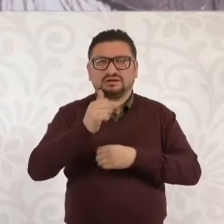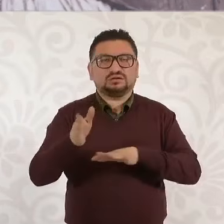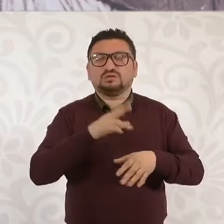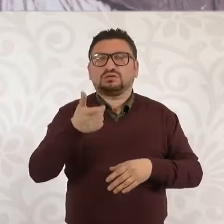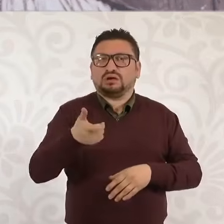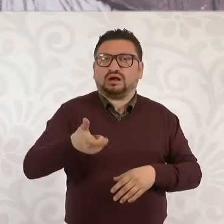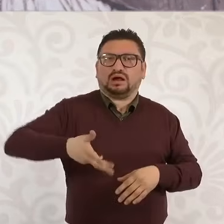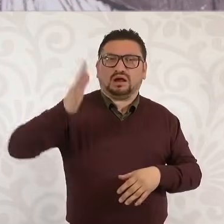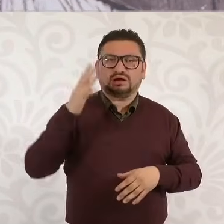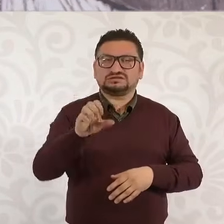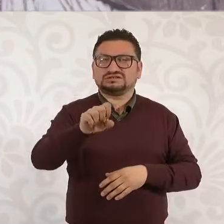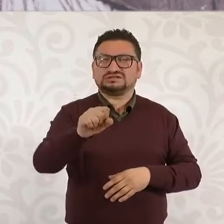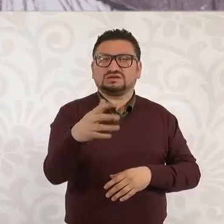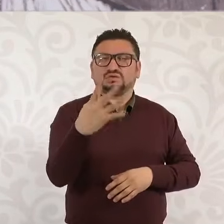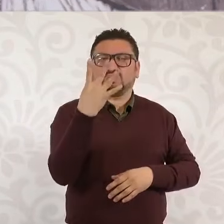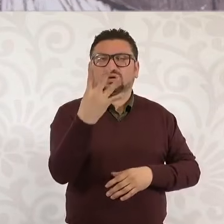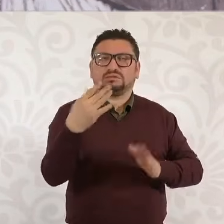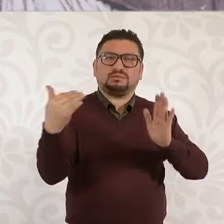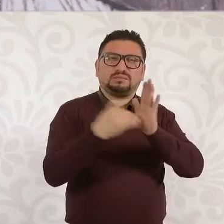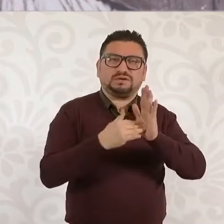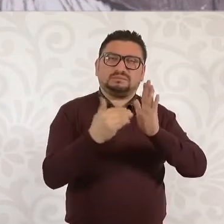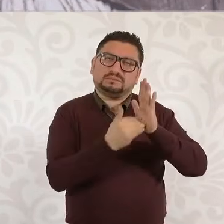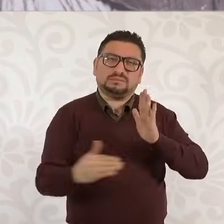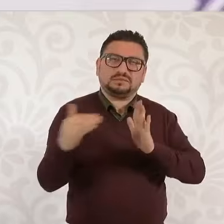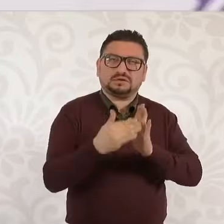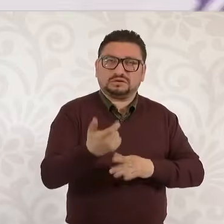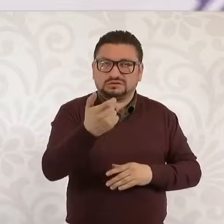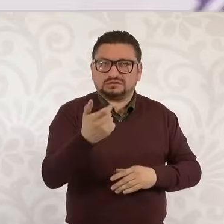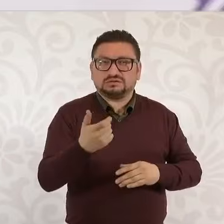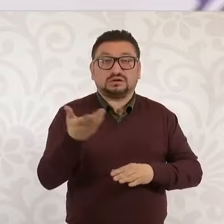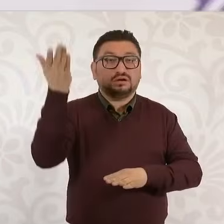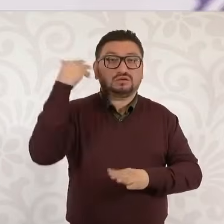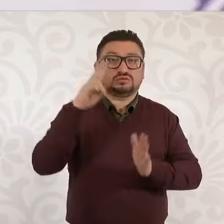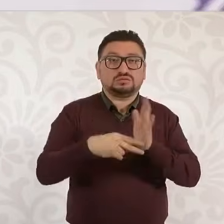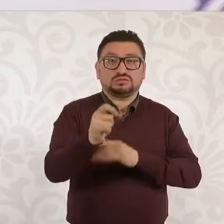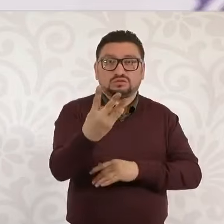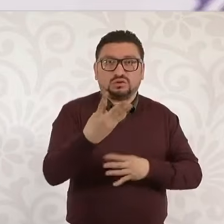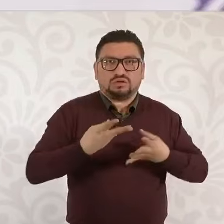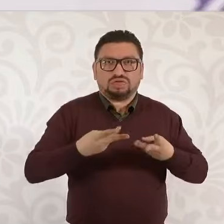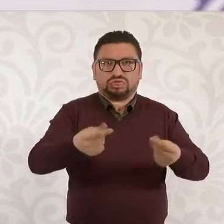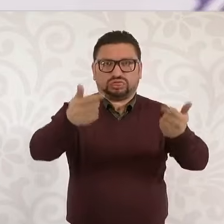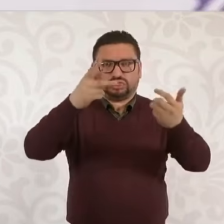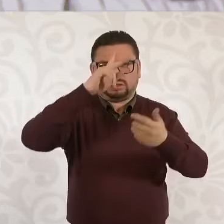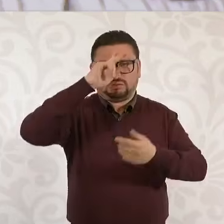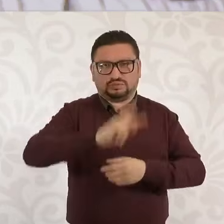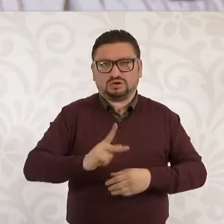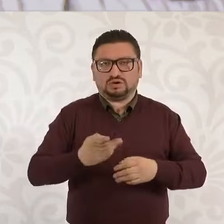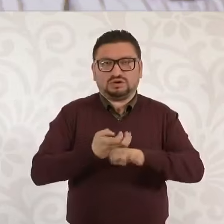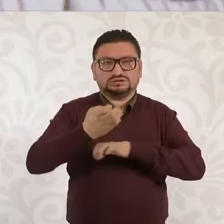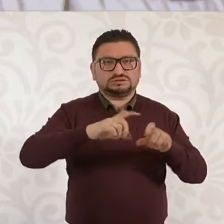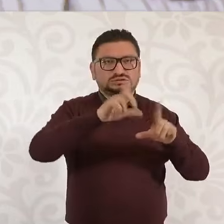costar, imagínense 64,000 millones de pesos en el 24, es más que el presupuesto de muchos estados